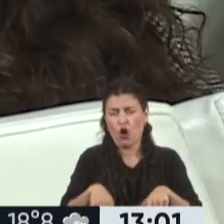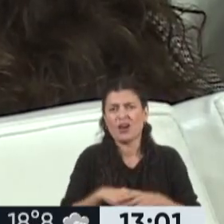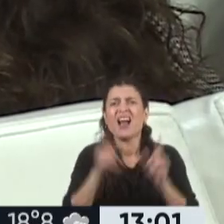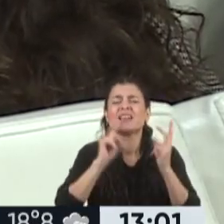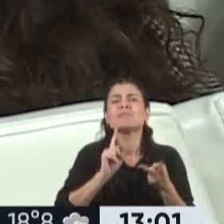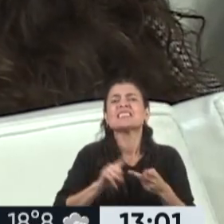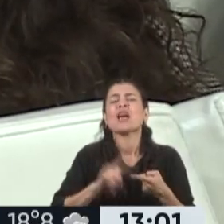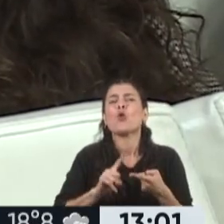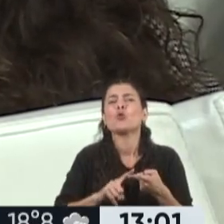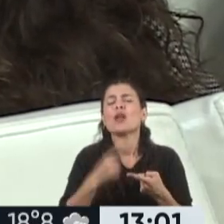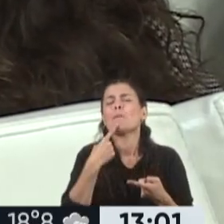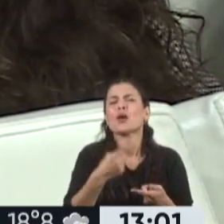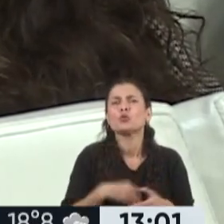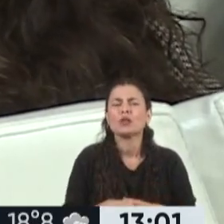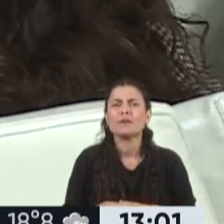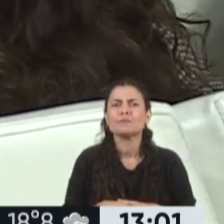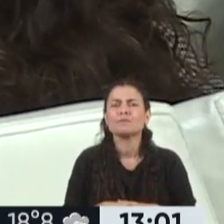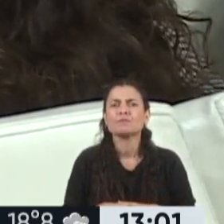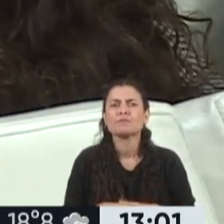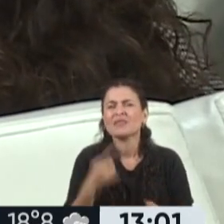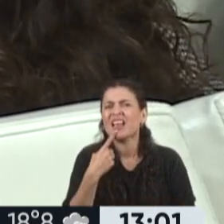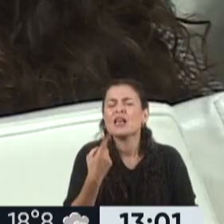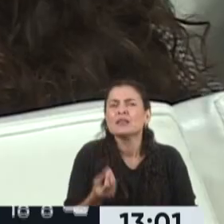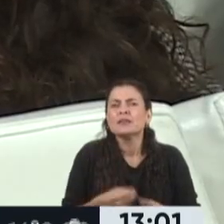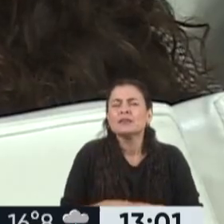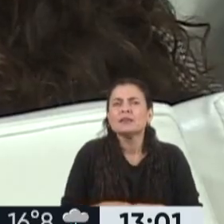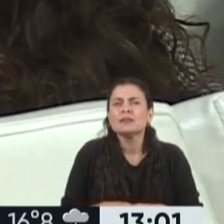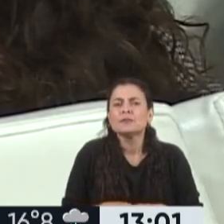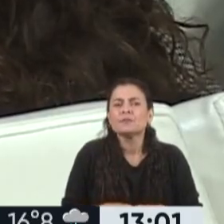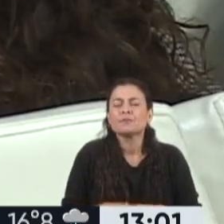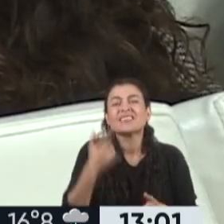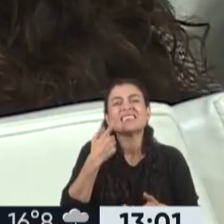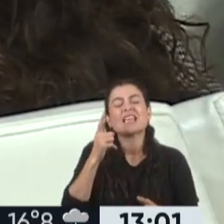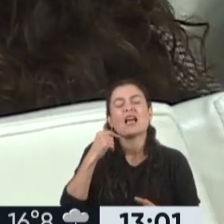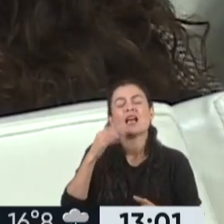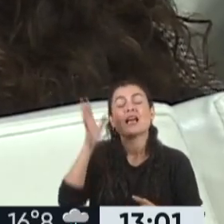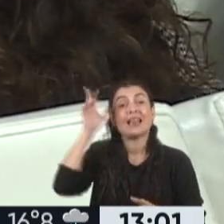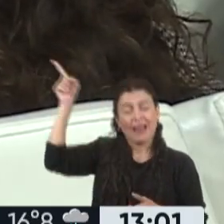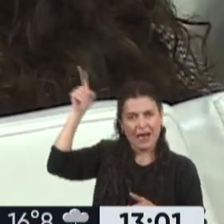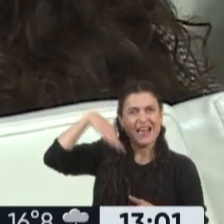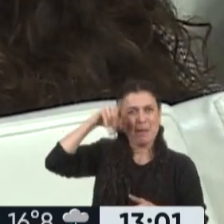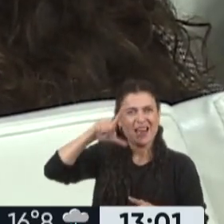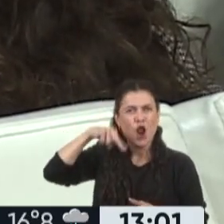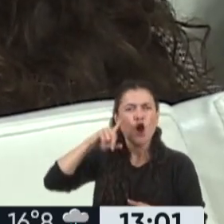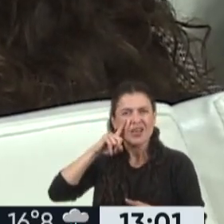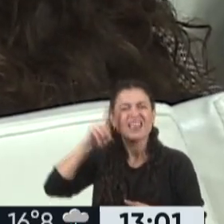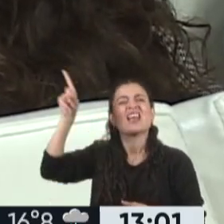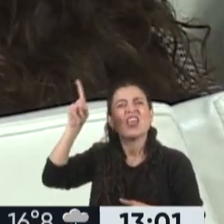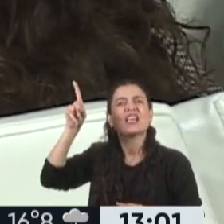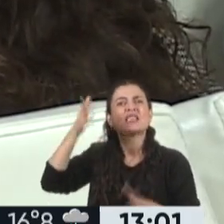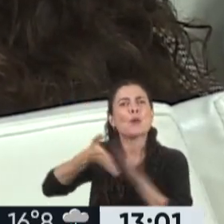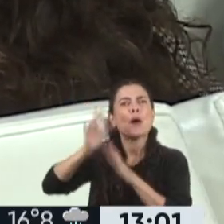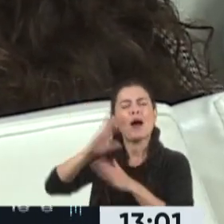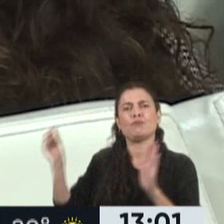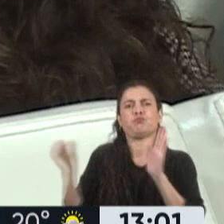segundo término, consultarle cómo tomaron la decisión del gobierno de Giorgia Meloni de impulsar un proyecto de ley que incorpore la figura